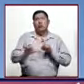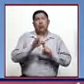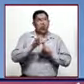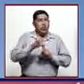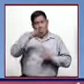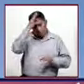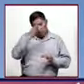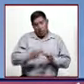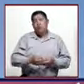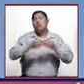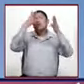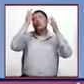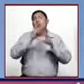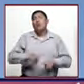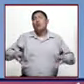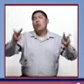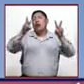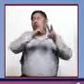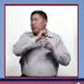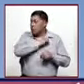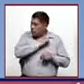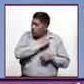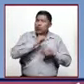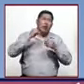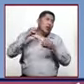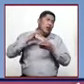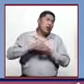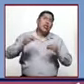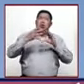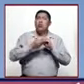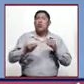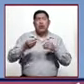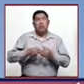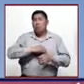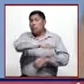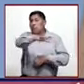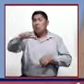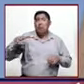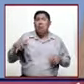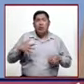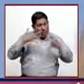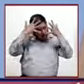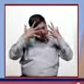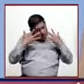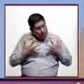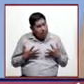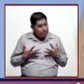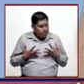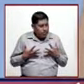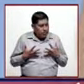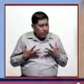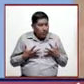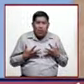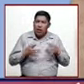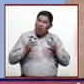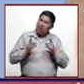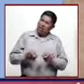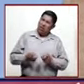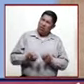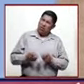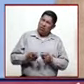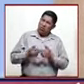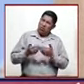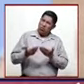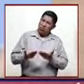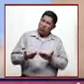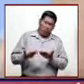que tienen mucho valor sentimental y sobre todo histórico para estos municipios. Qué lamentable que tenga que ir así, de esa manera,